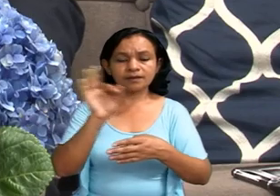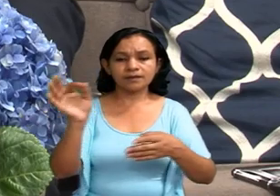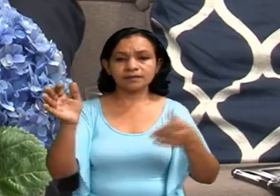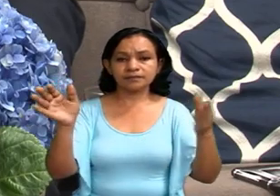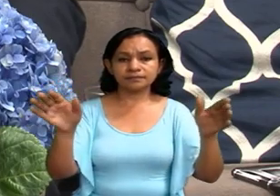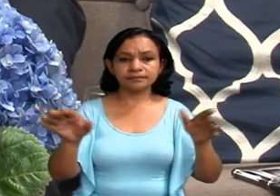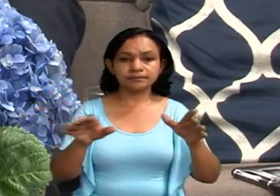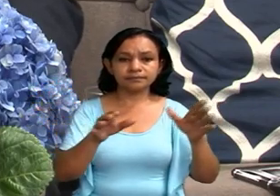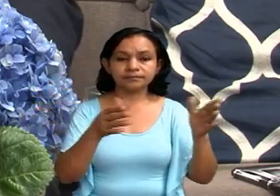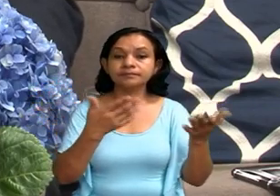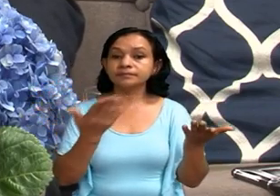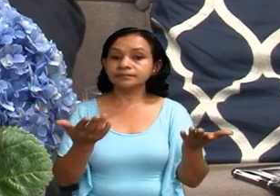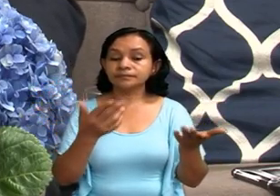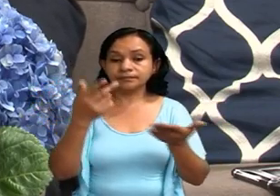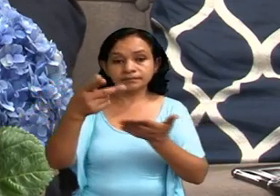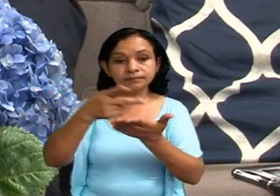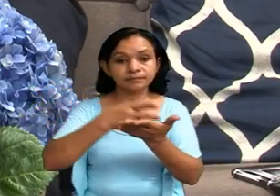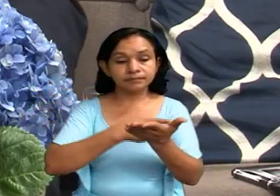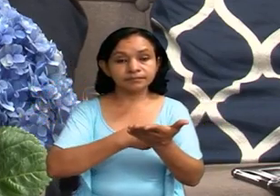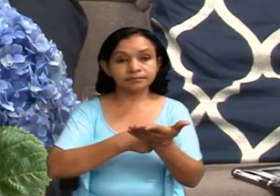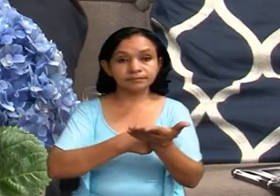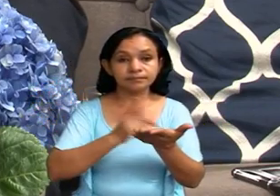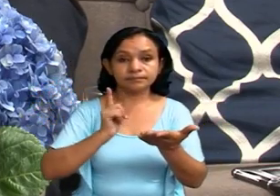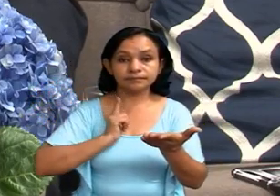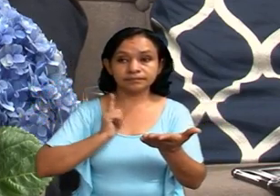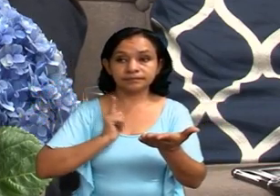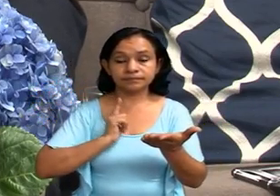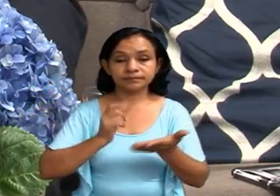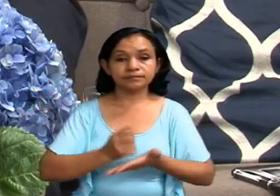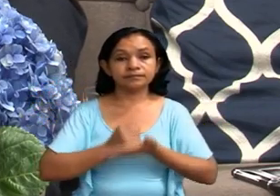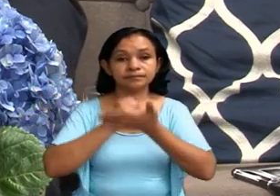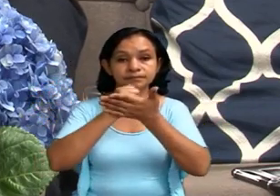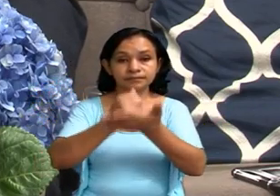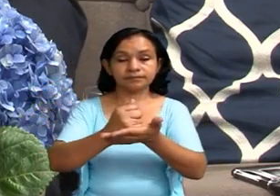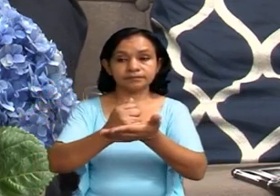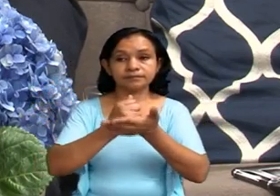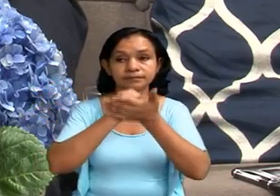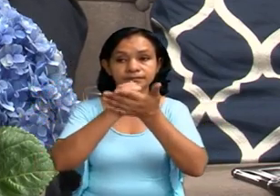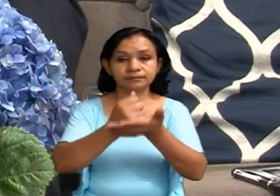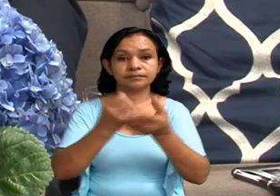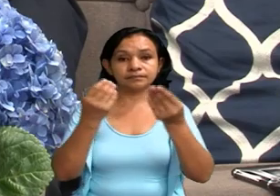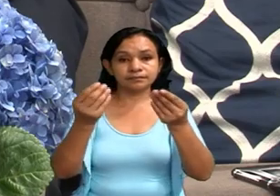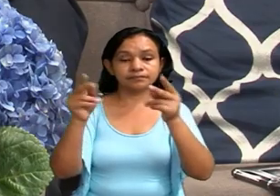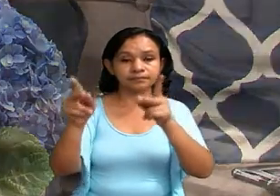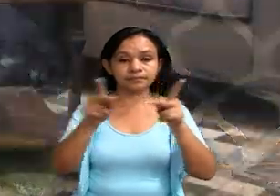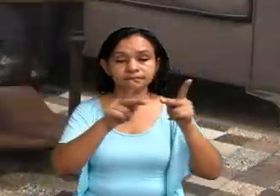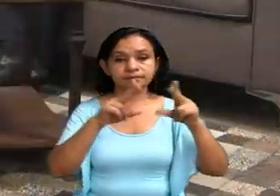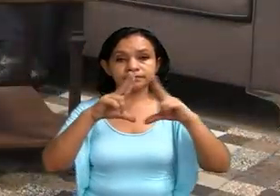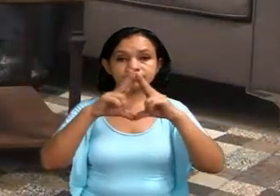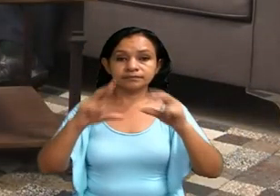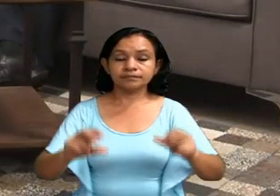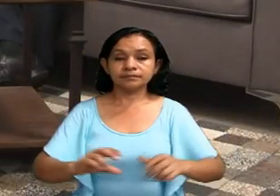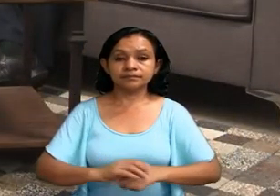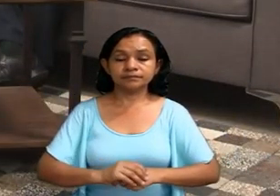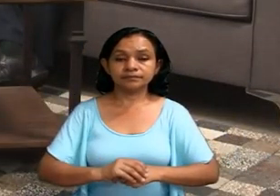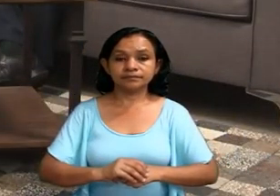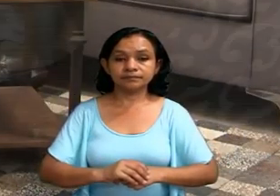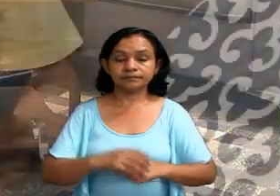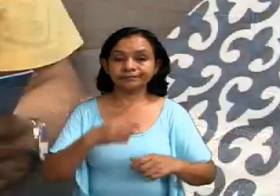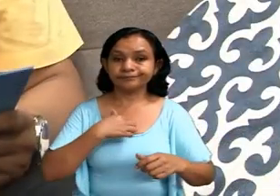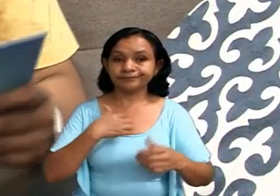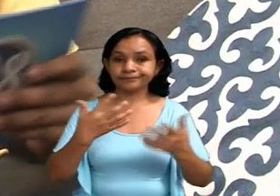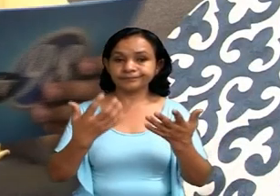artísticas, y justamente este proyecto que nos ha beneficiado y ha beneficiado mucho a las niñas nicaragüenses. No quisiera hacer